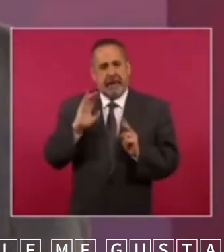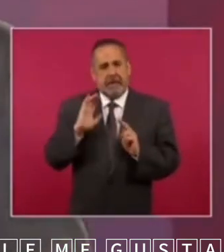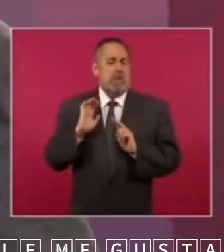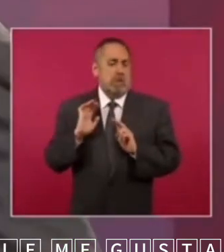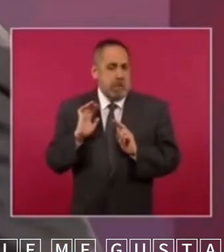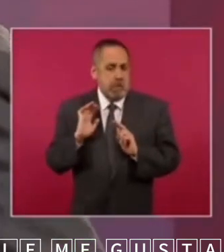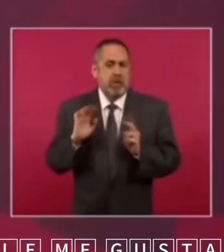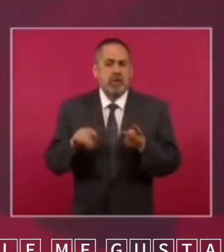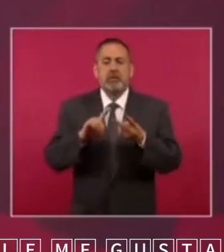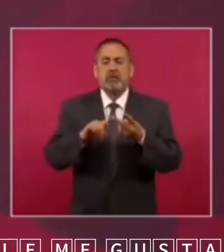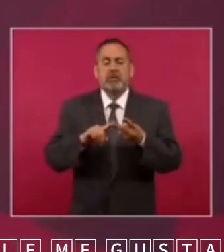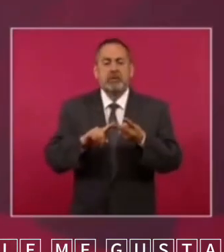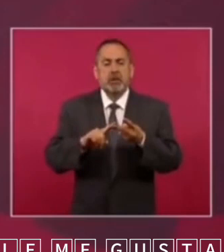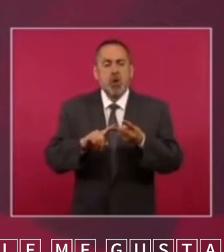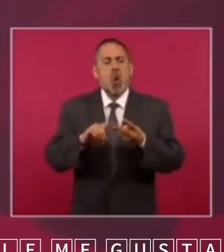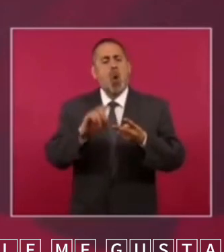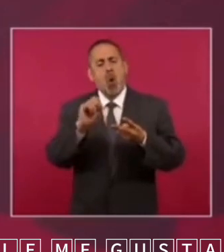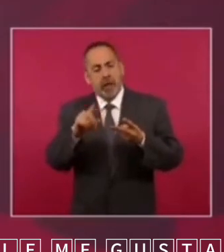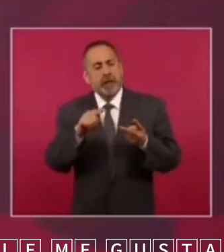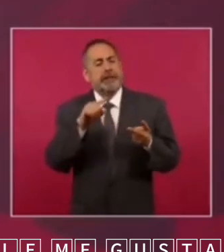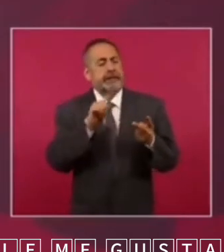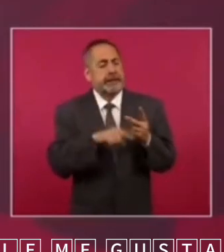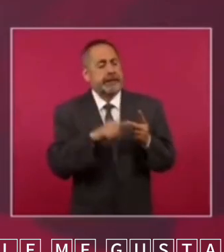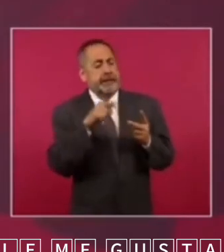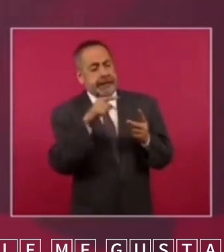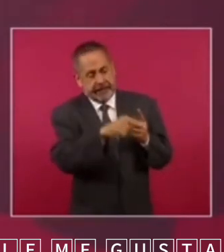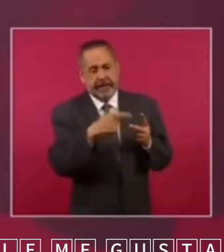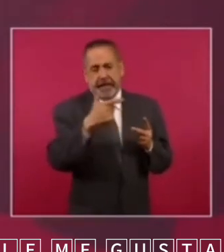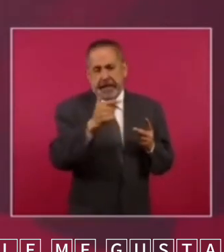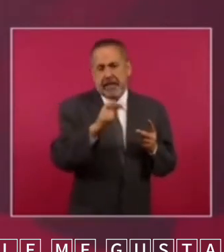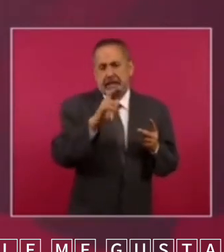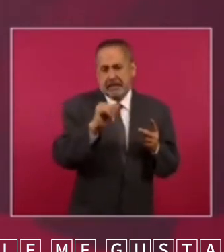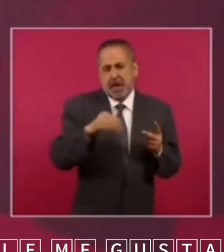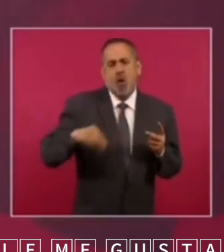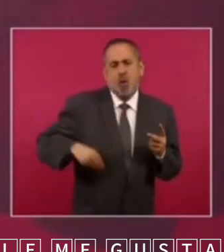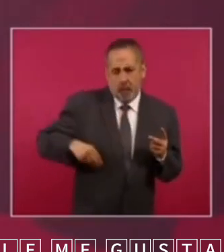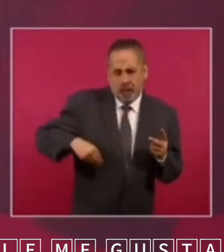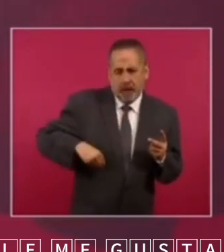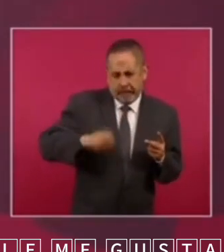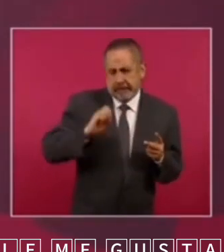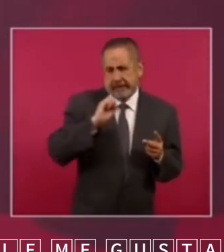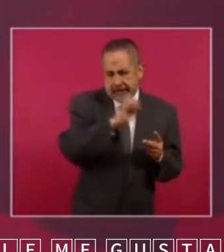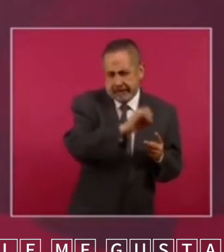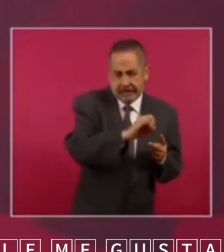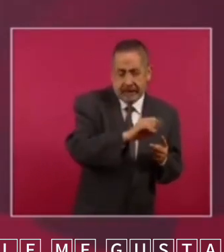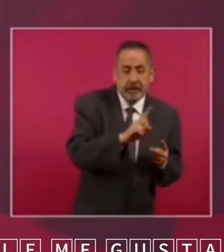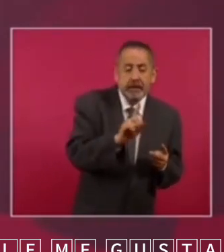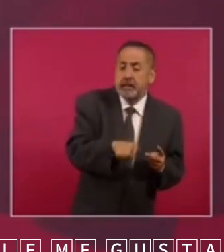que, en efecto, García Luna responsable, culpable,